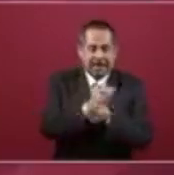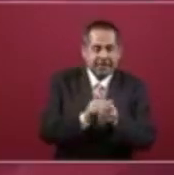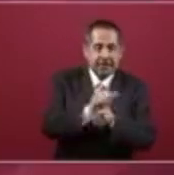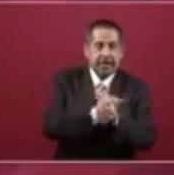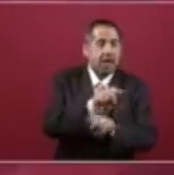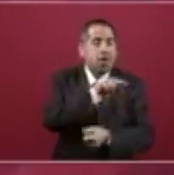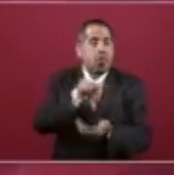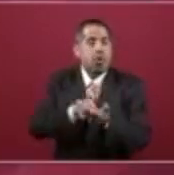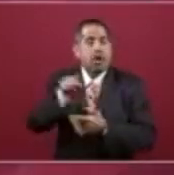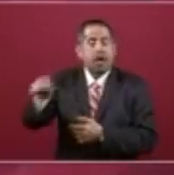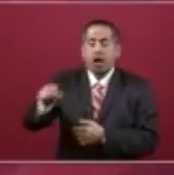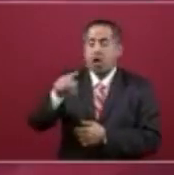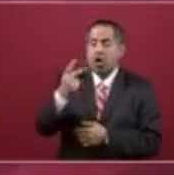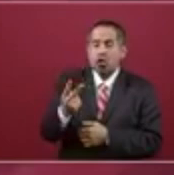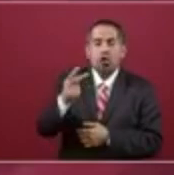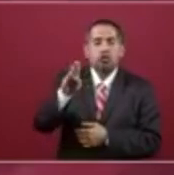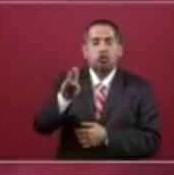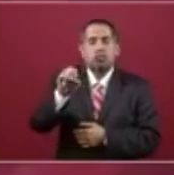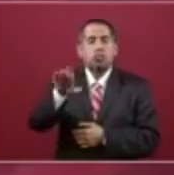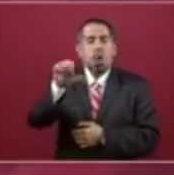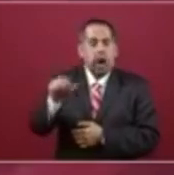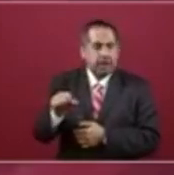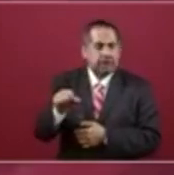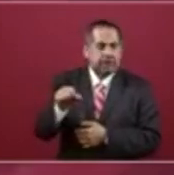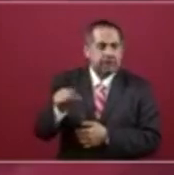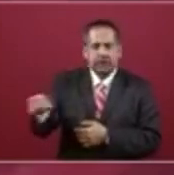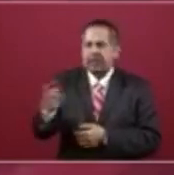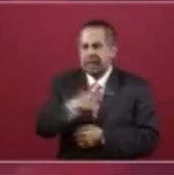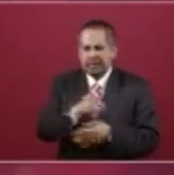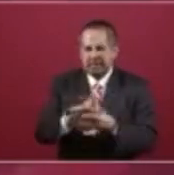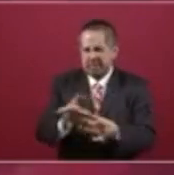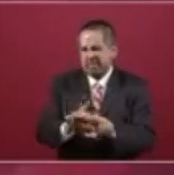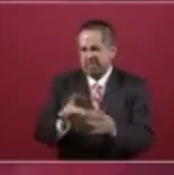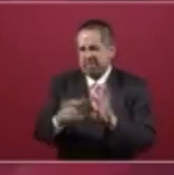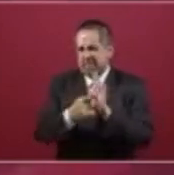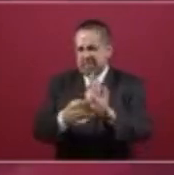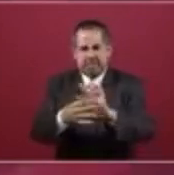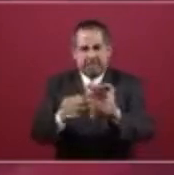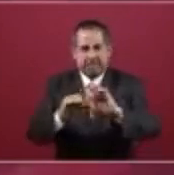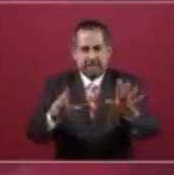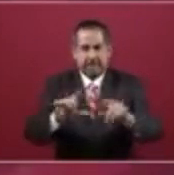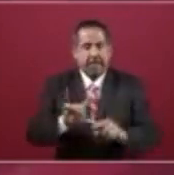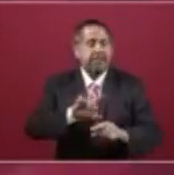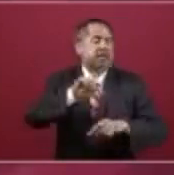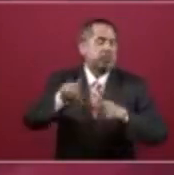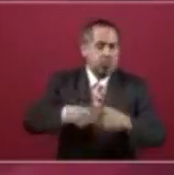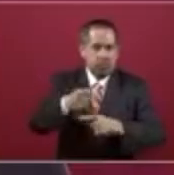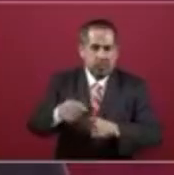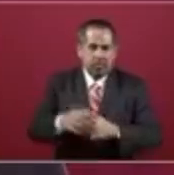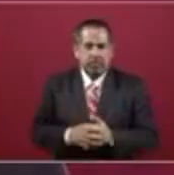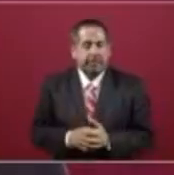Bocas. Entonces, ella les va a explicar y luego